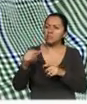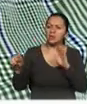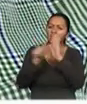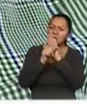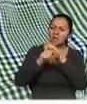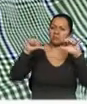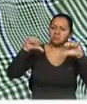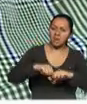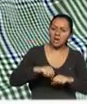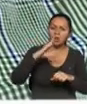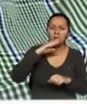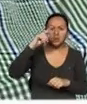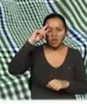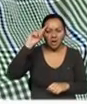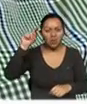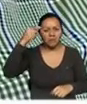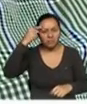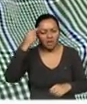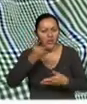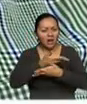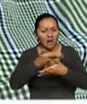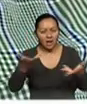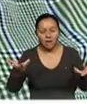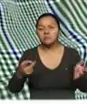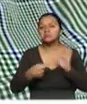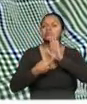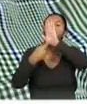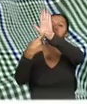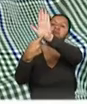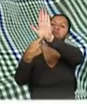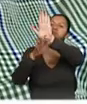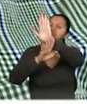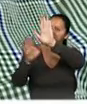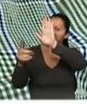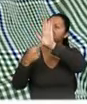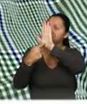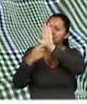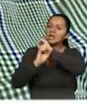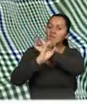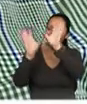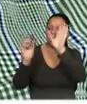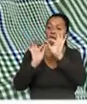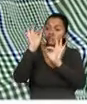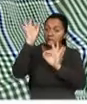sobre todo de los más pobres, son un verdadero